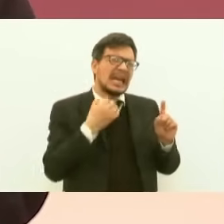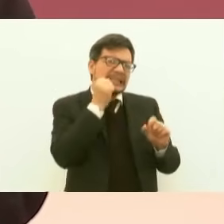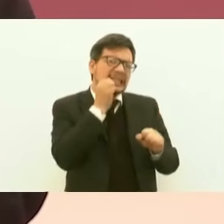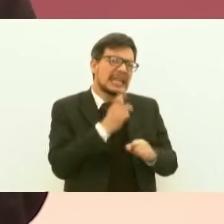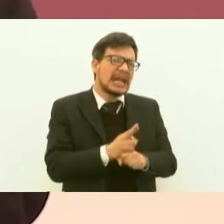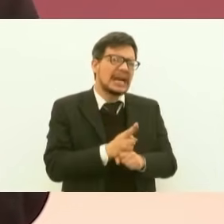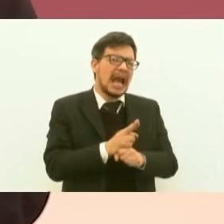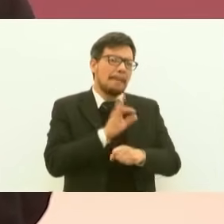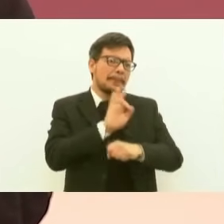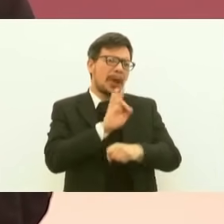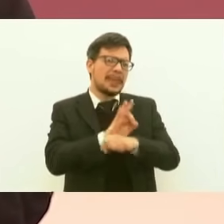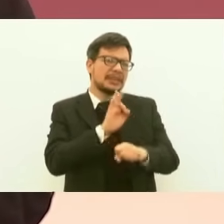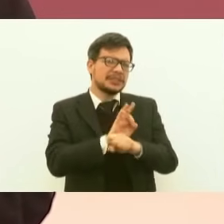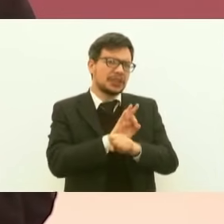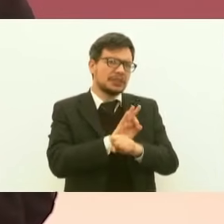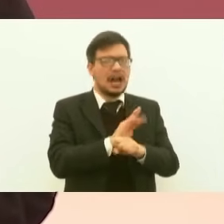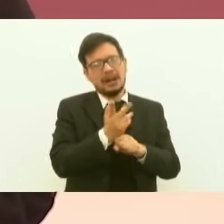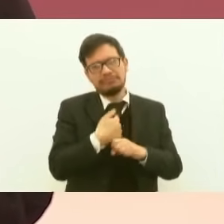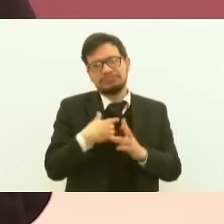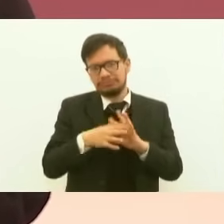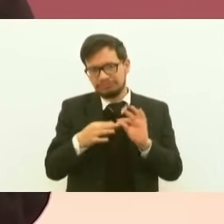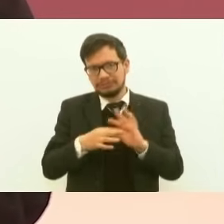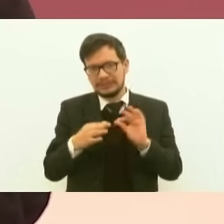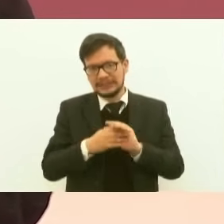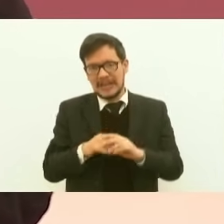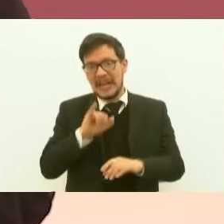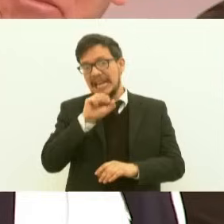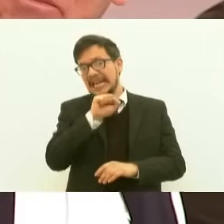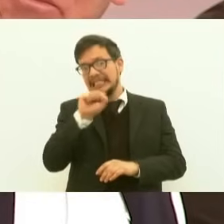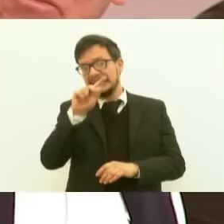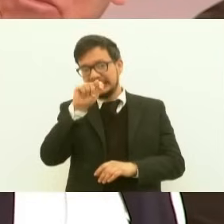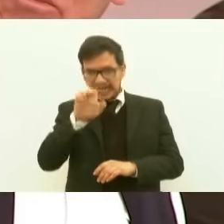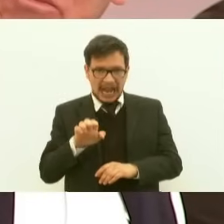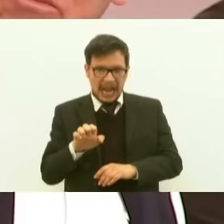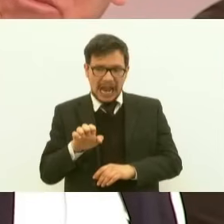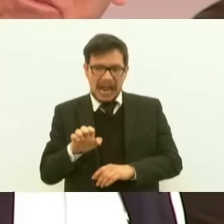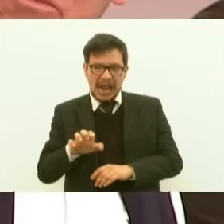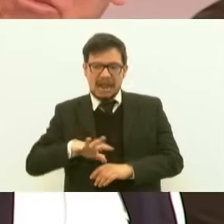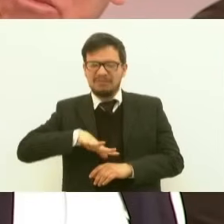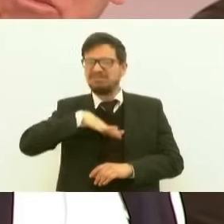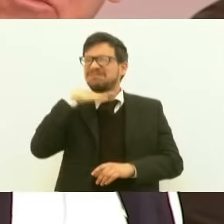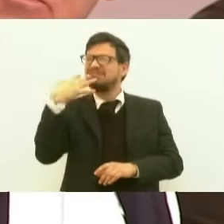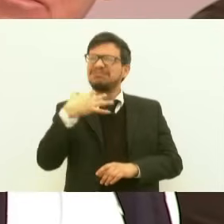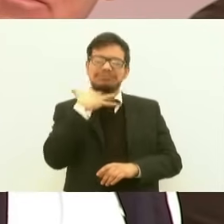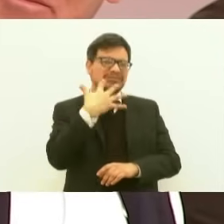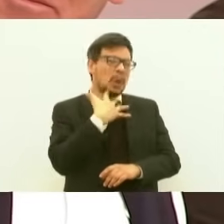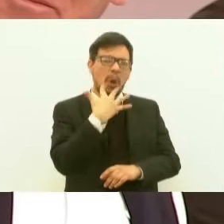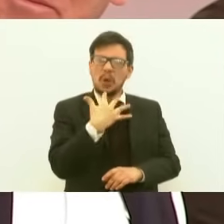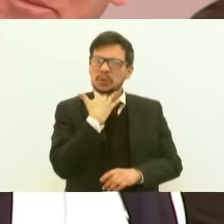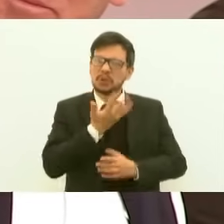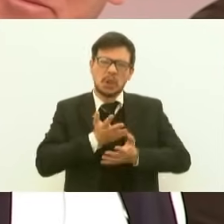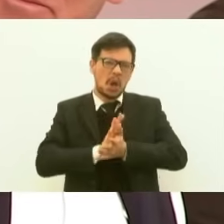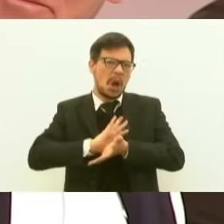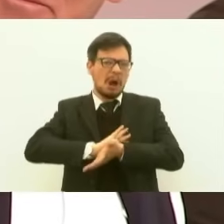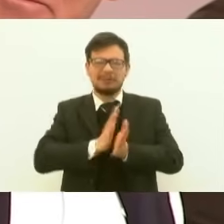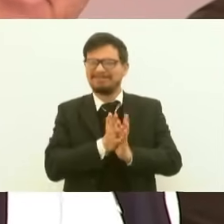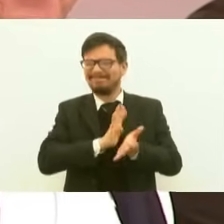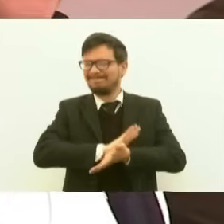qué. Porque estaba el ISSSTE infectado de corrupción.